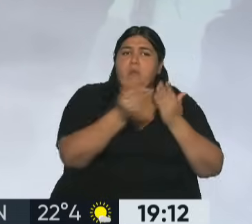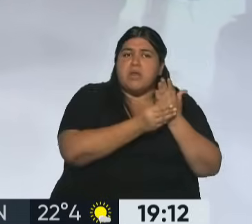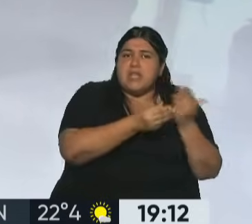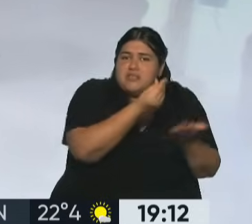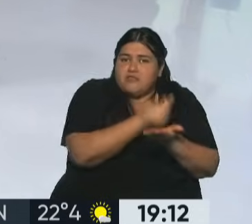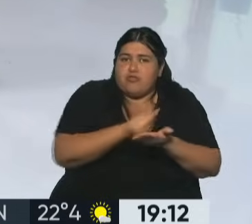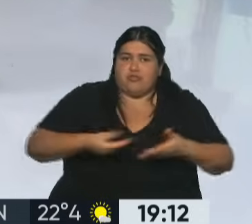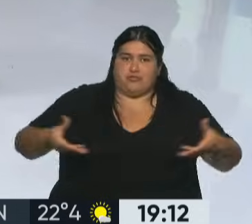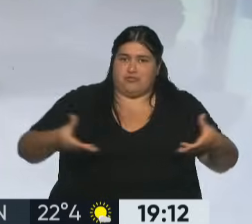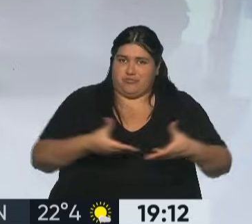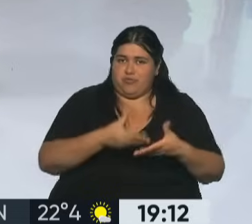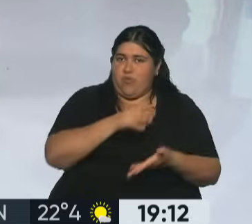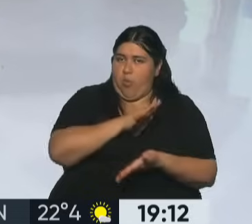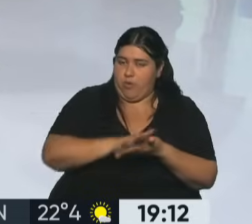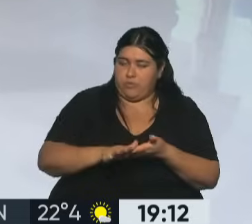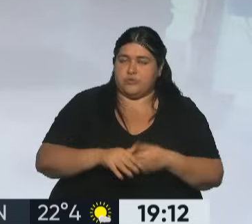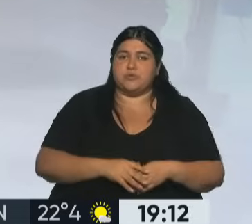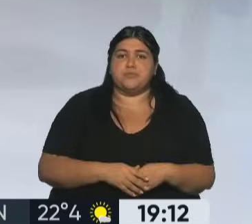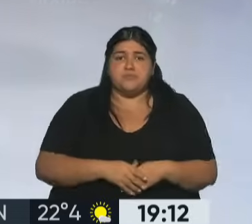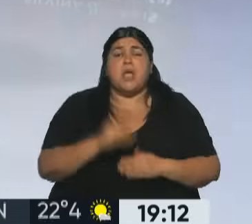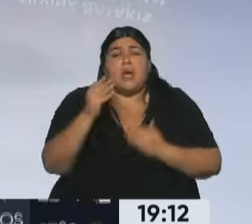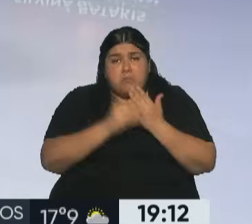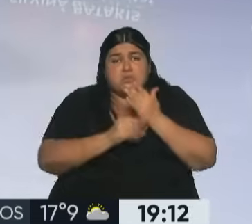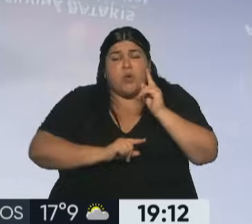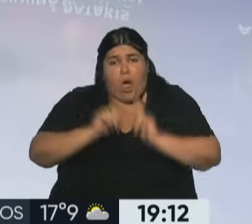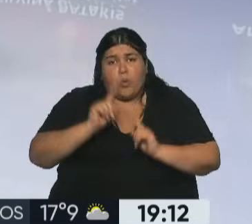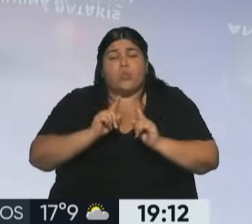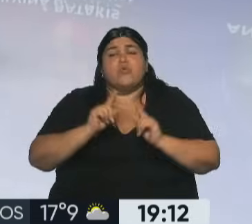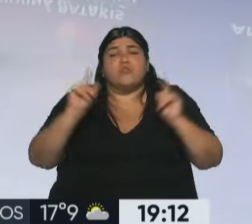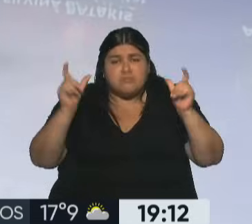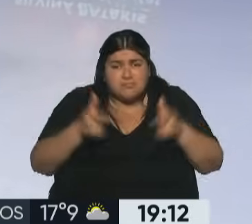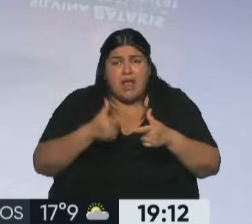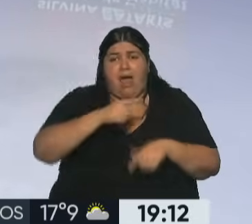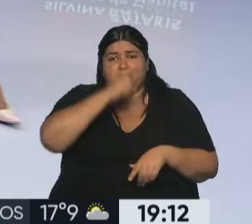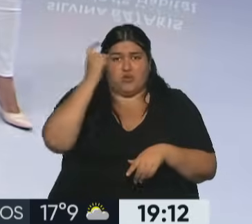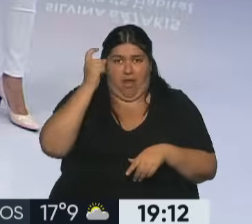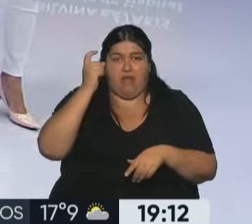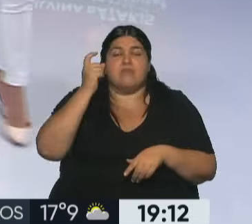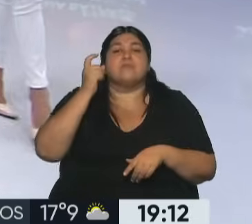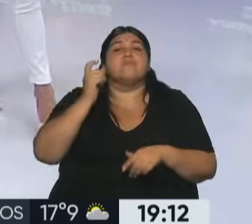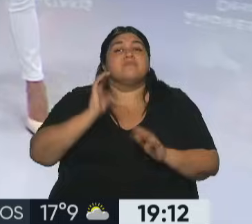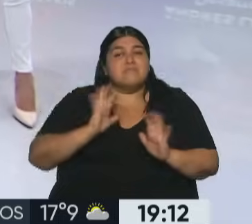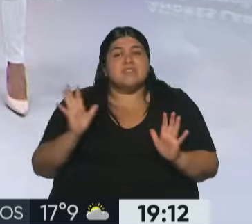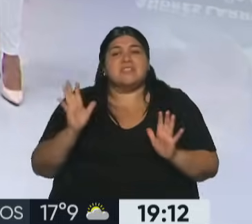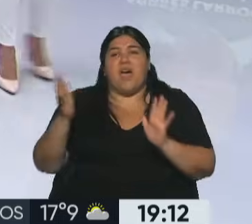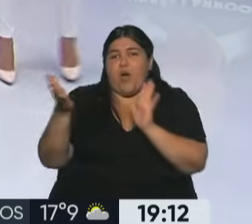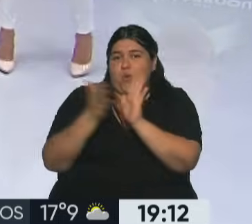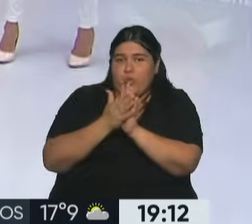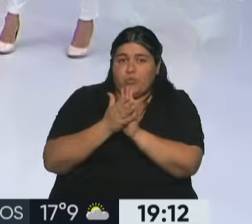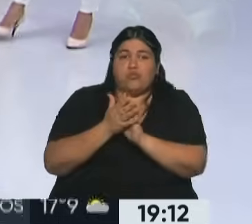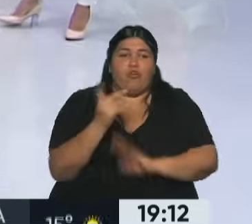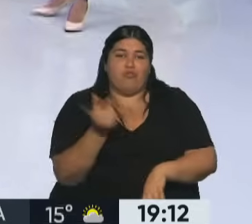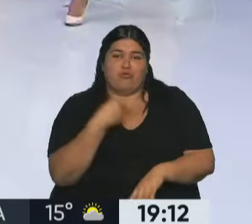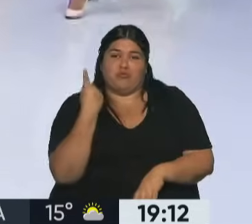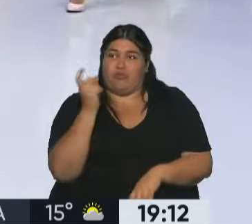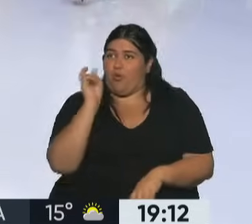Así es con la presencia de algunos ministros que participaban del gabinete a nivel nacional por eso ya mismo junto con ustedes recorremos